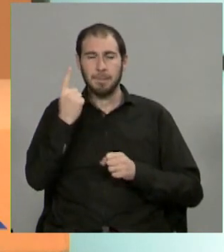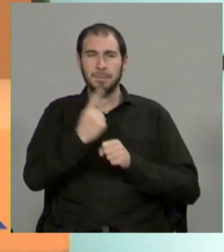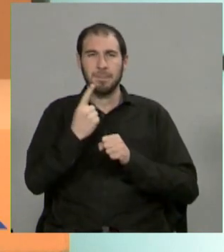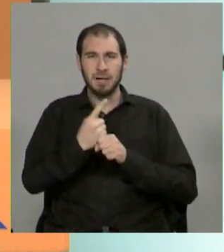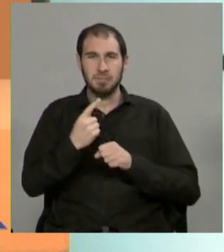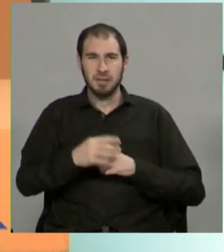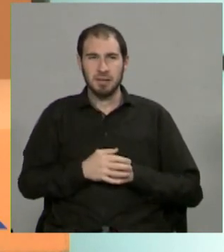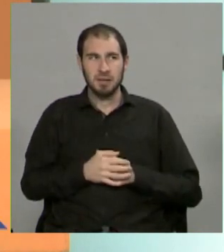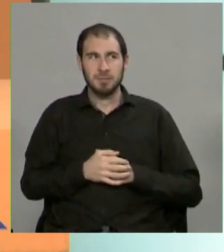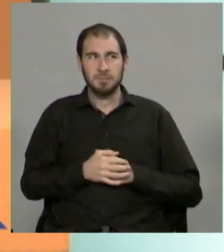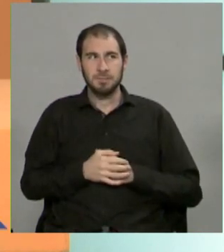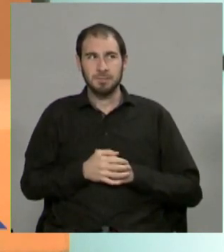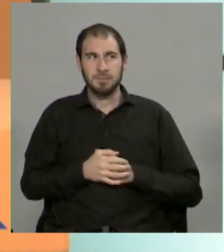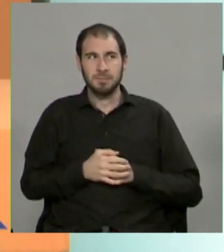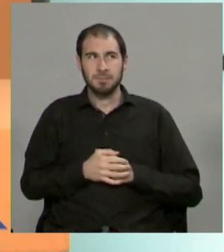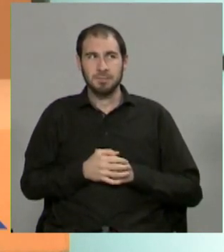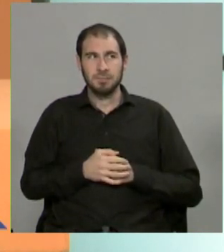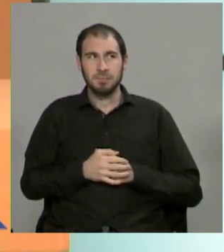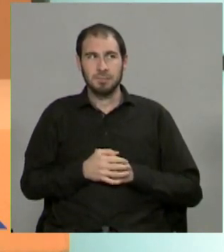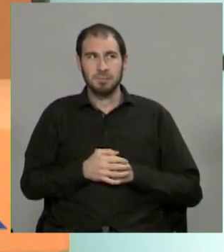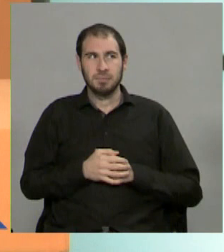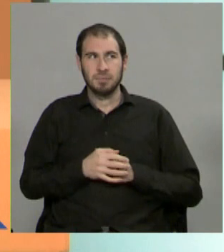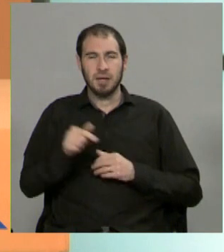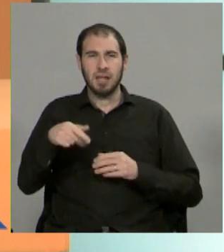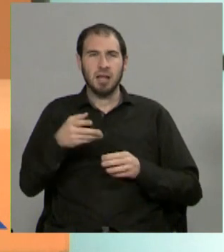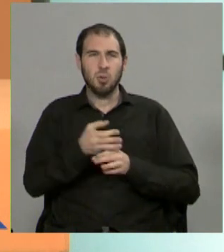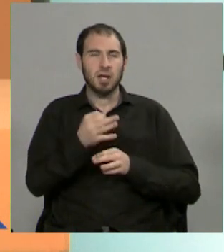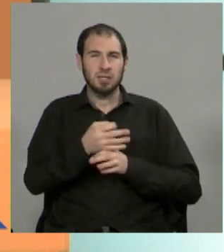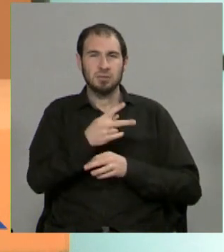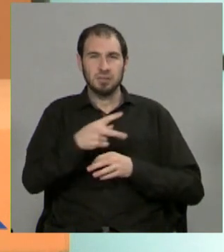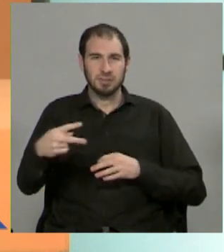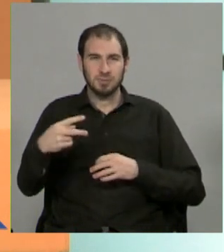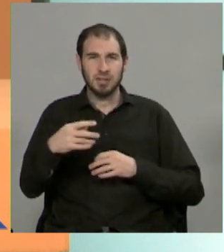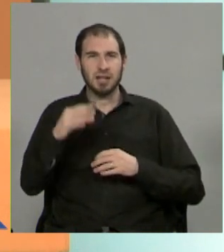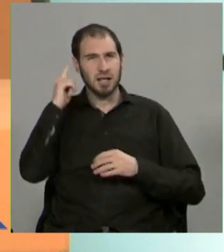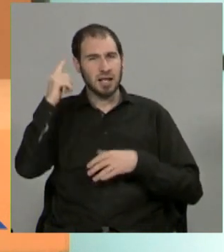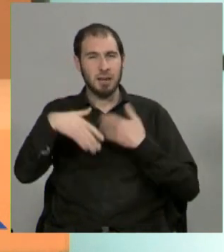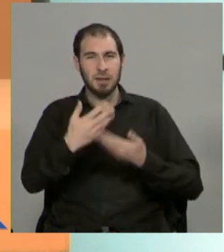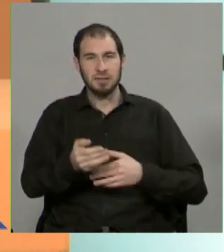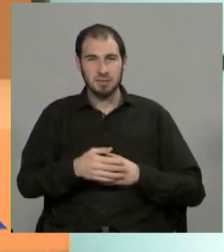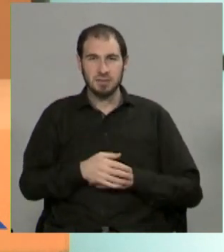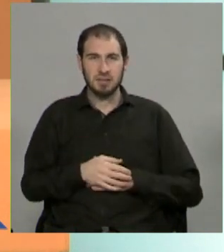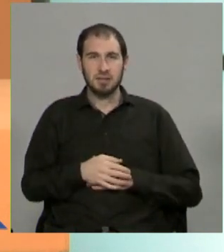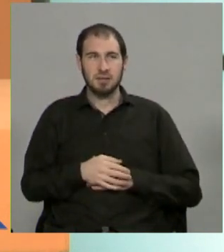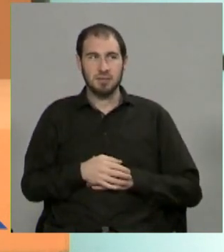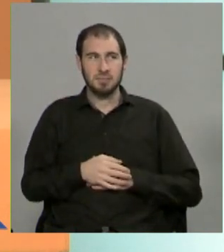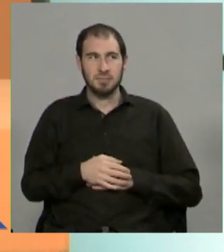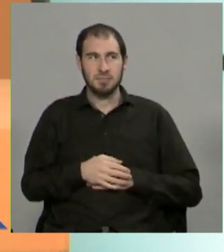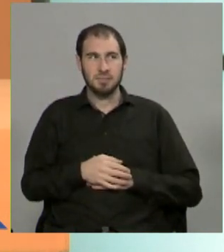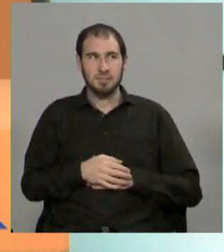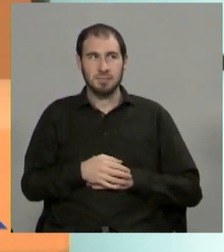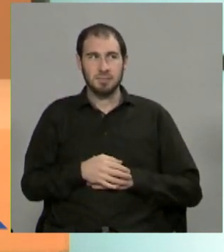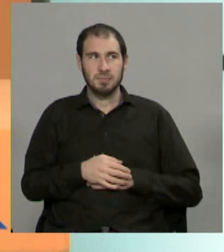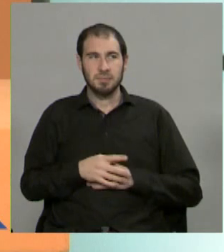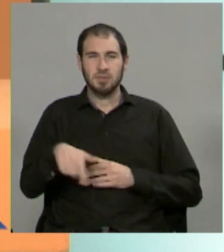que rescatar es que los talleres de educación sexual, como las capacitaciones de diversidad sexual y de género que hemos